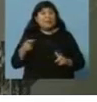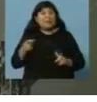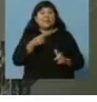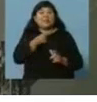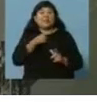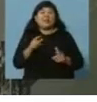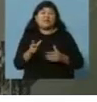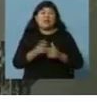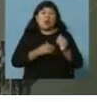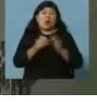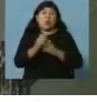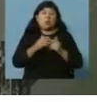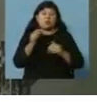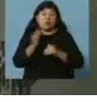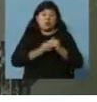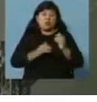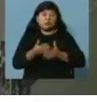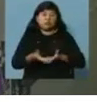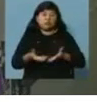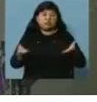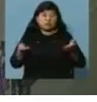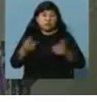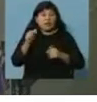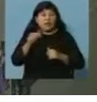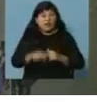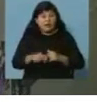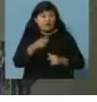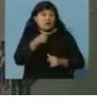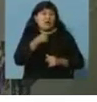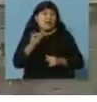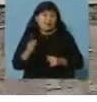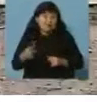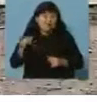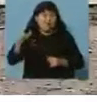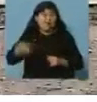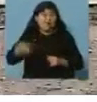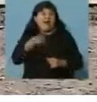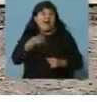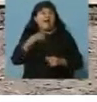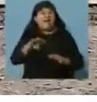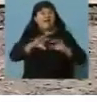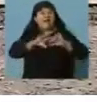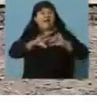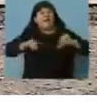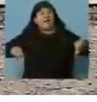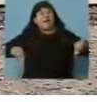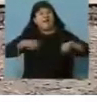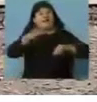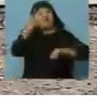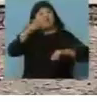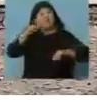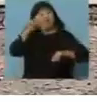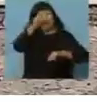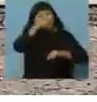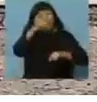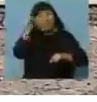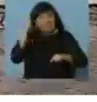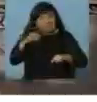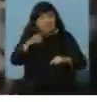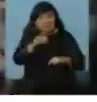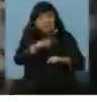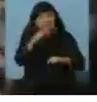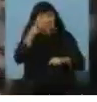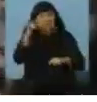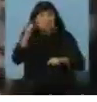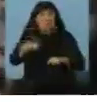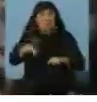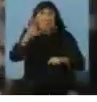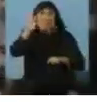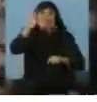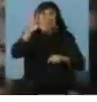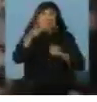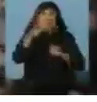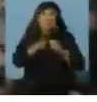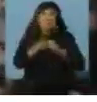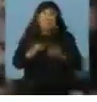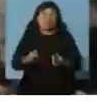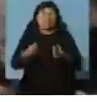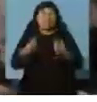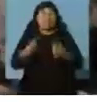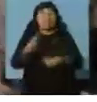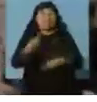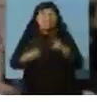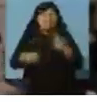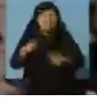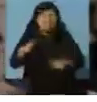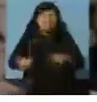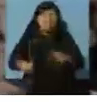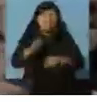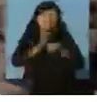a través de la obra pública más en provincia como la nuestra tan demandante y tan con tantas necesidades infraestructuras de todo